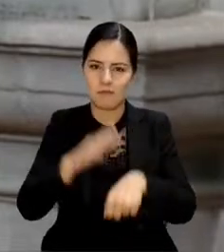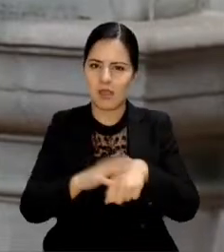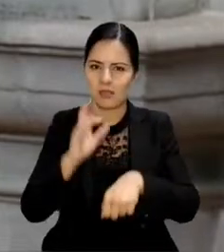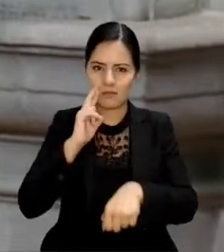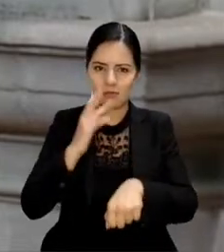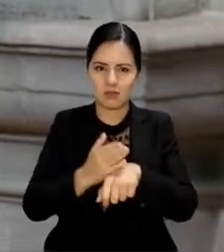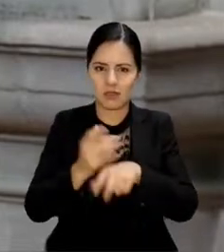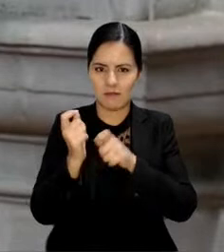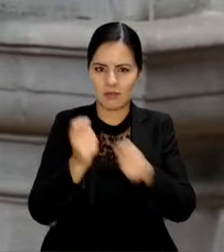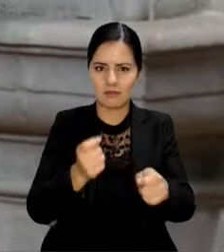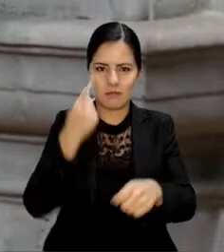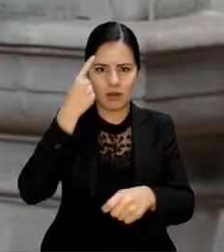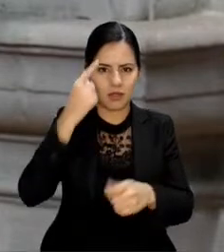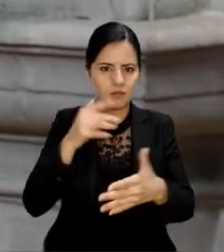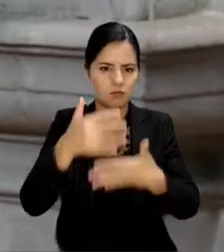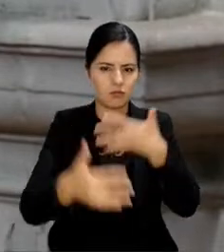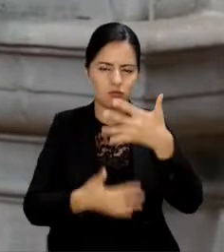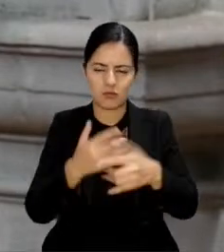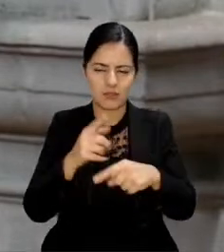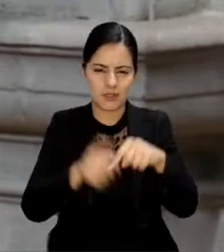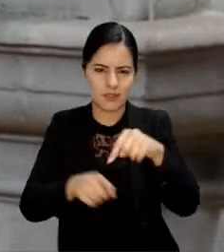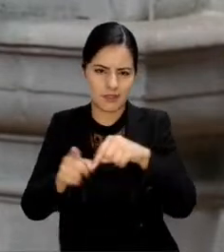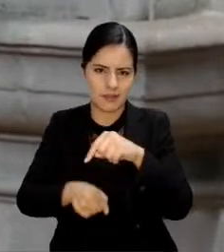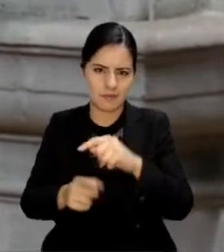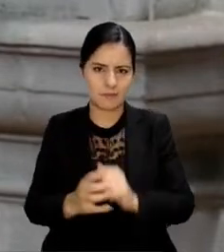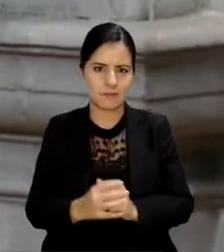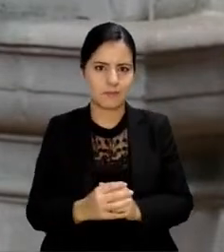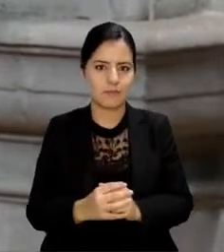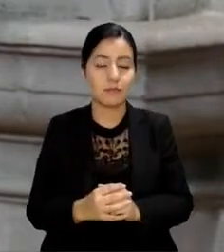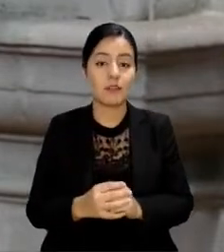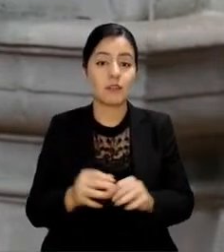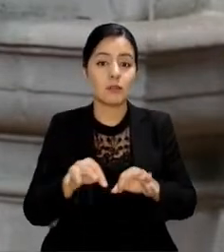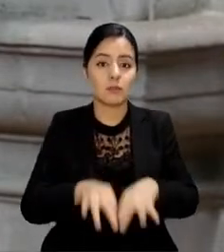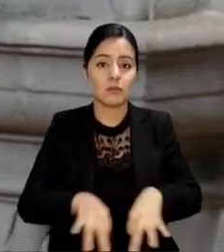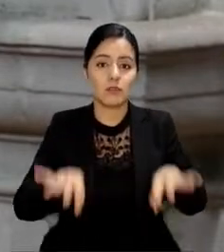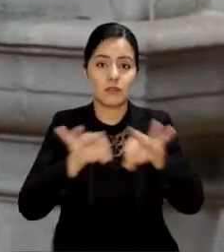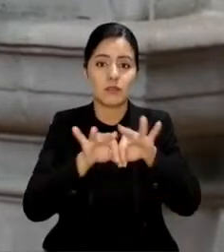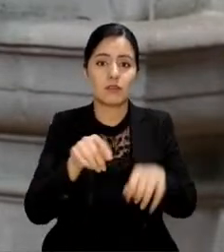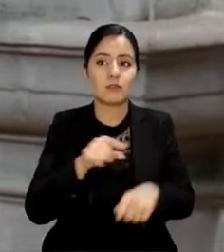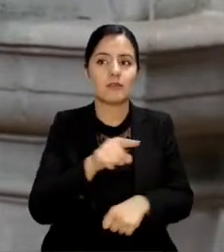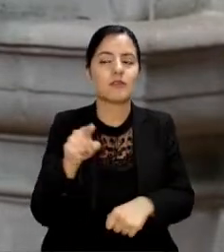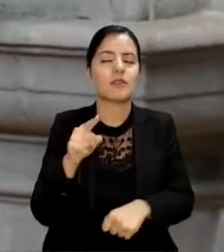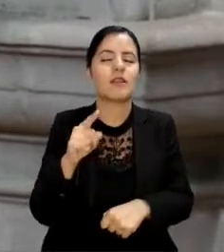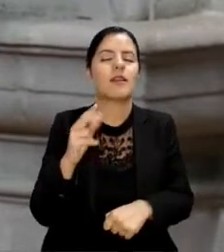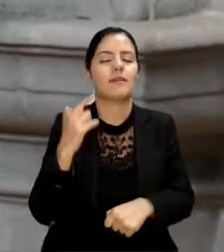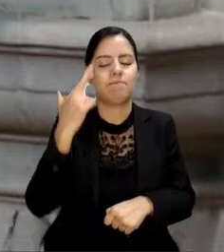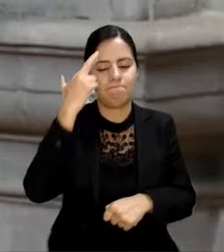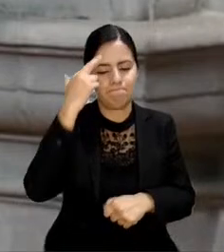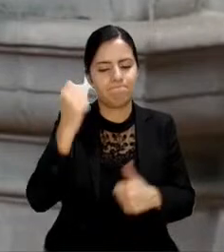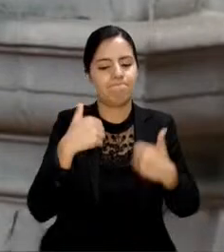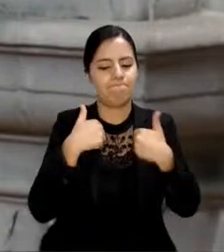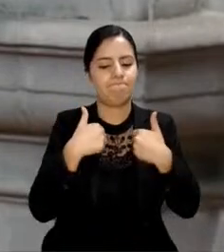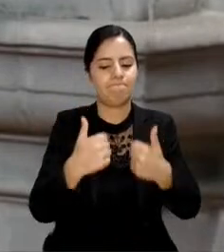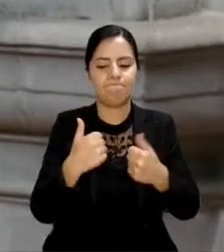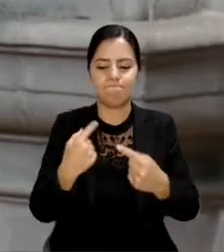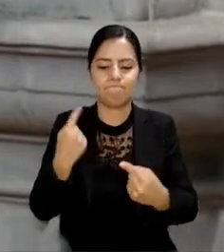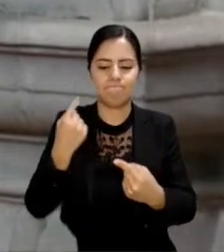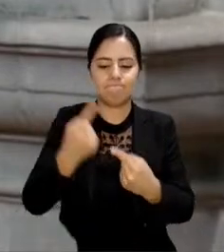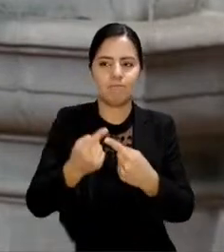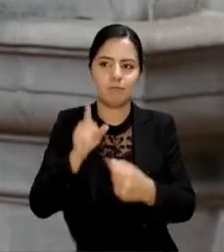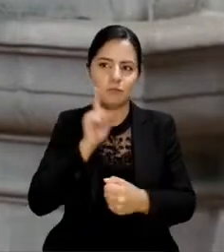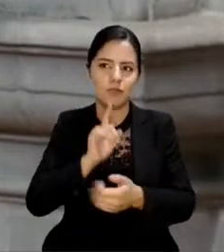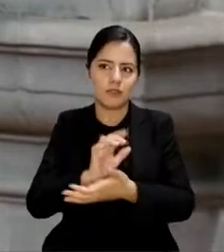igualdad sustantiva y prevenir la violencia. Es fundamental reconocer las desigualdades de género que han afectado histórica